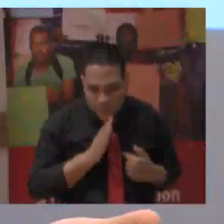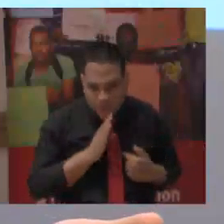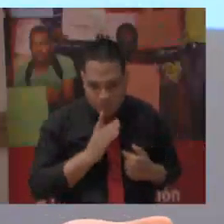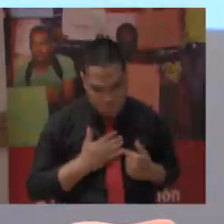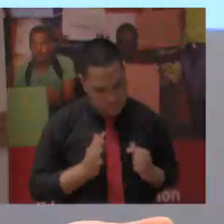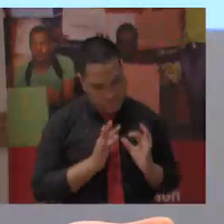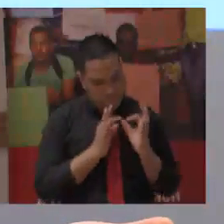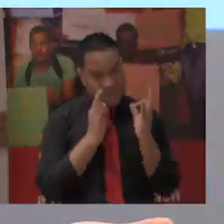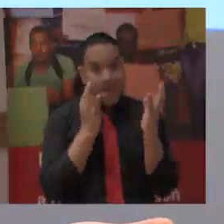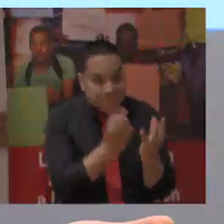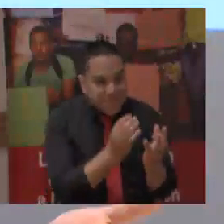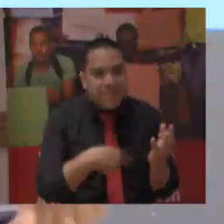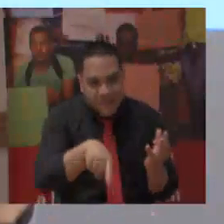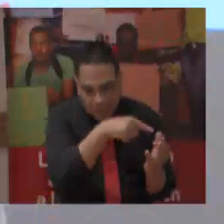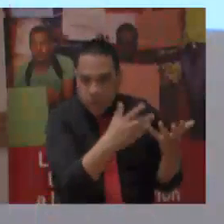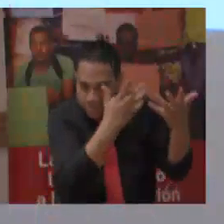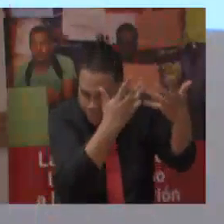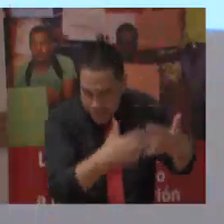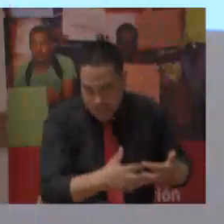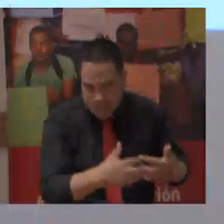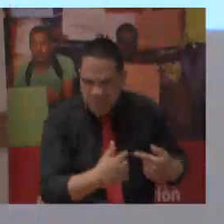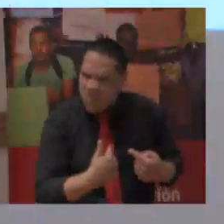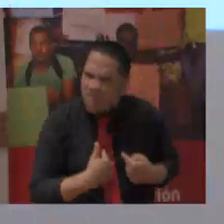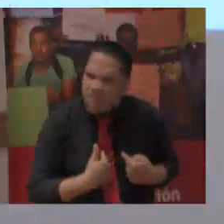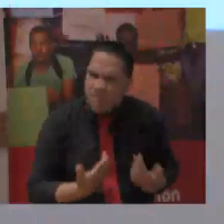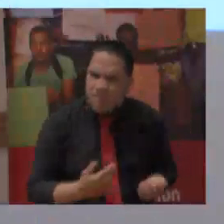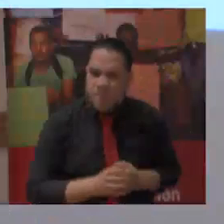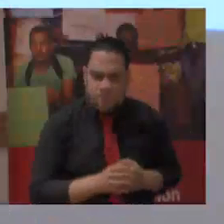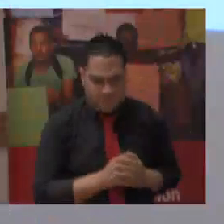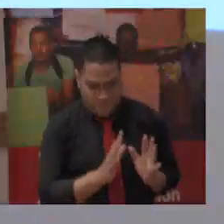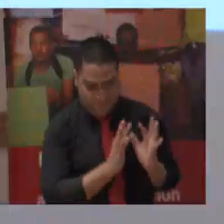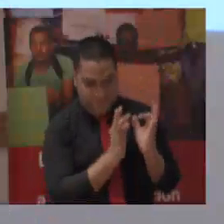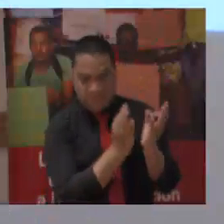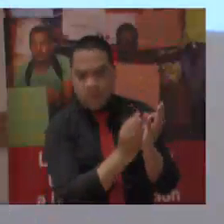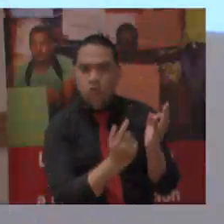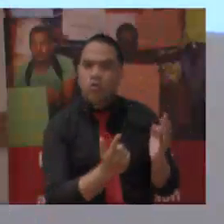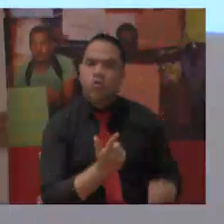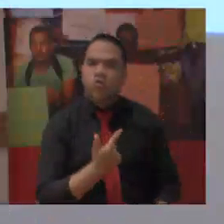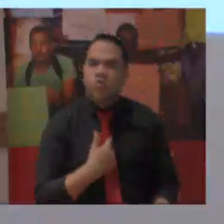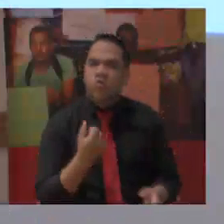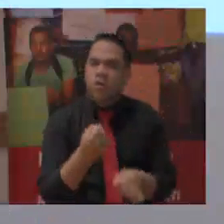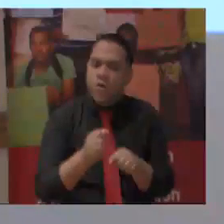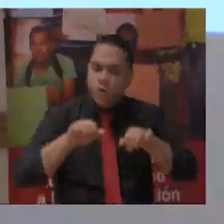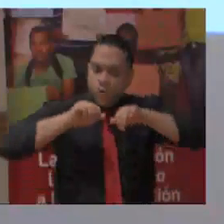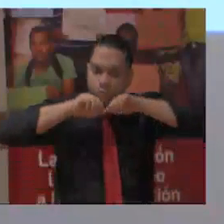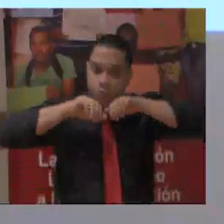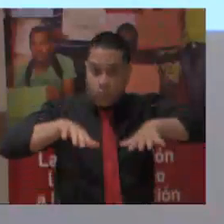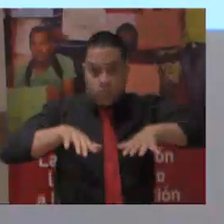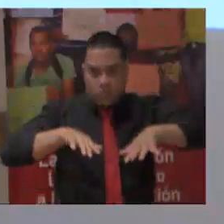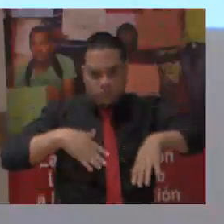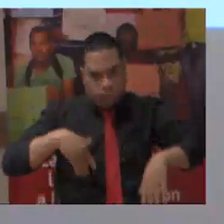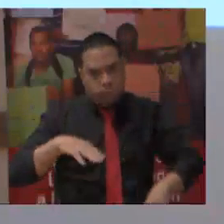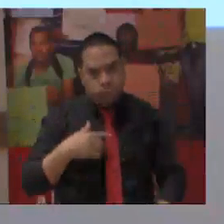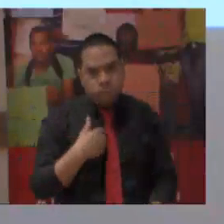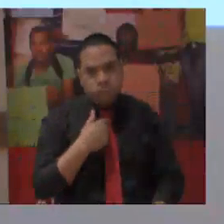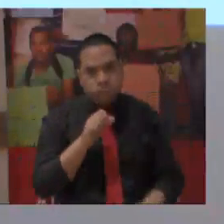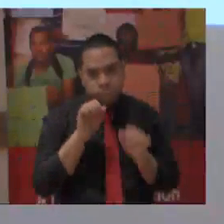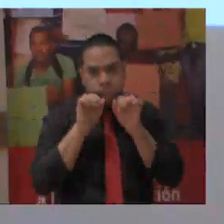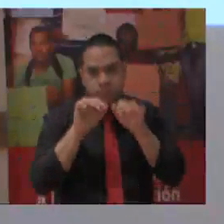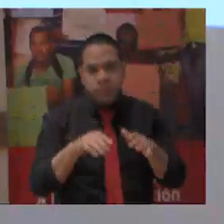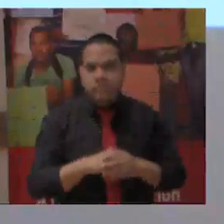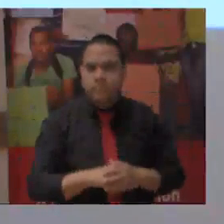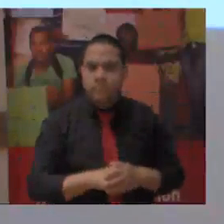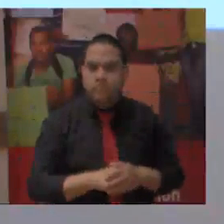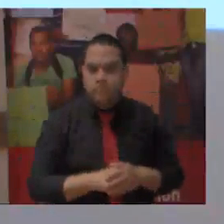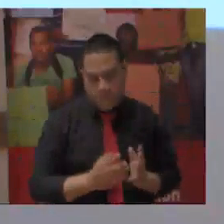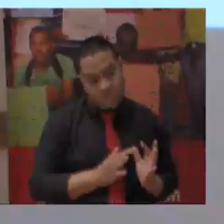una familia empresarial, pero yo soy yo tengo una vocación pública muy fuerte,